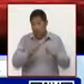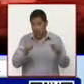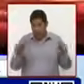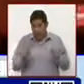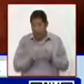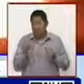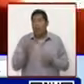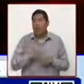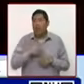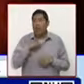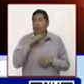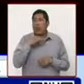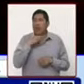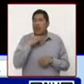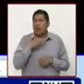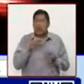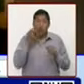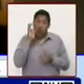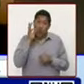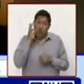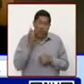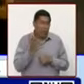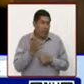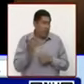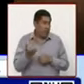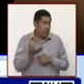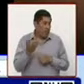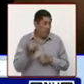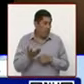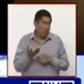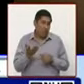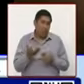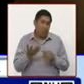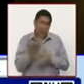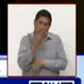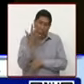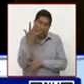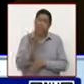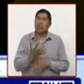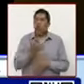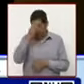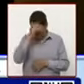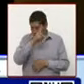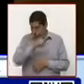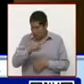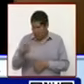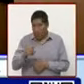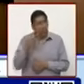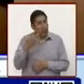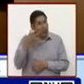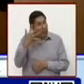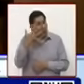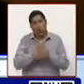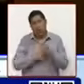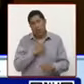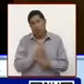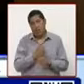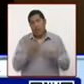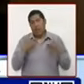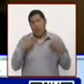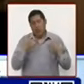áreas quemadas, pero con frutales, con plantas forestales, que ellos en 4 o 5 años tengan